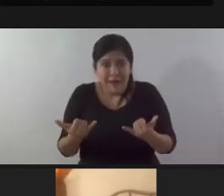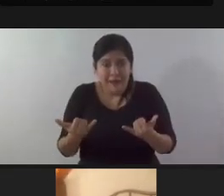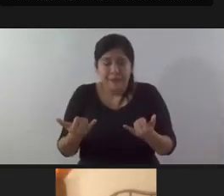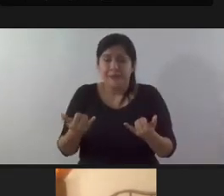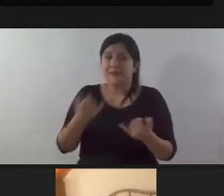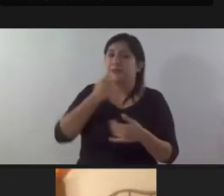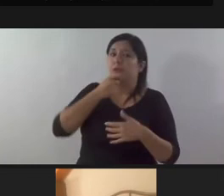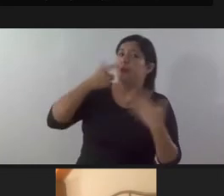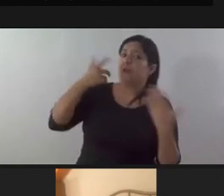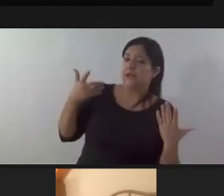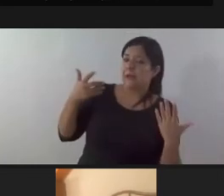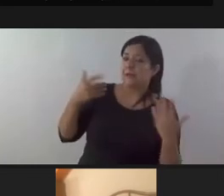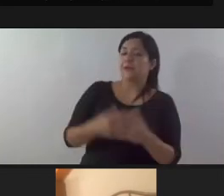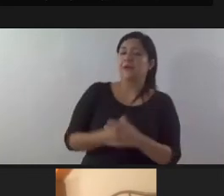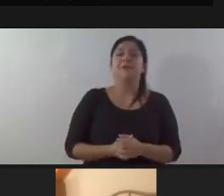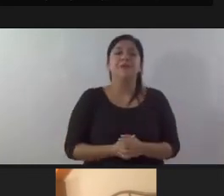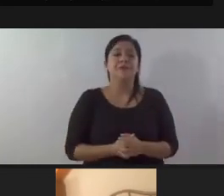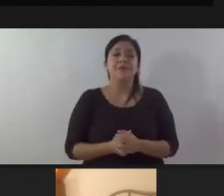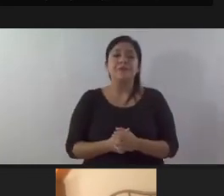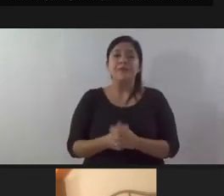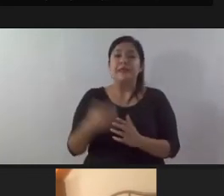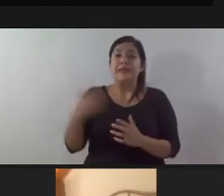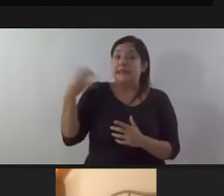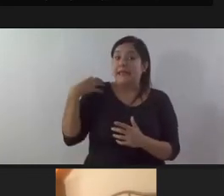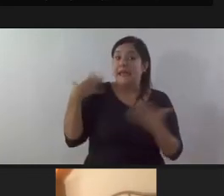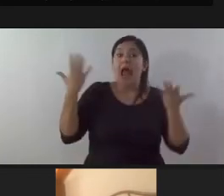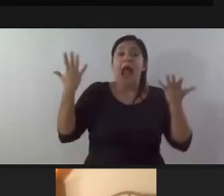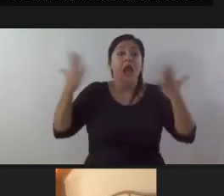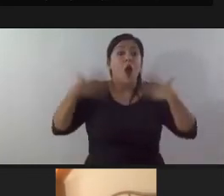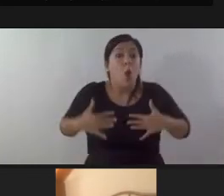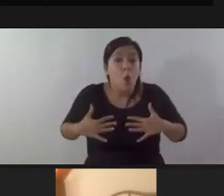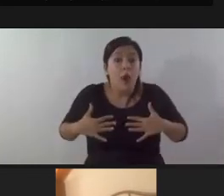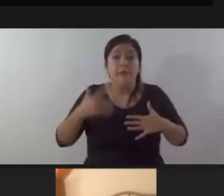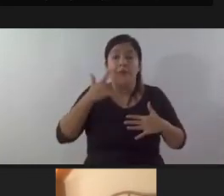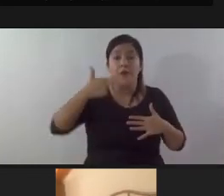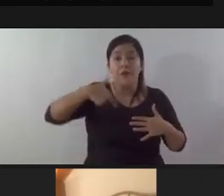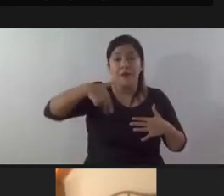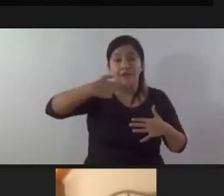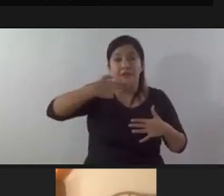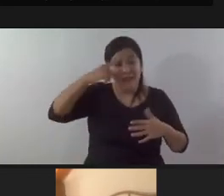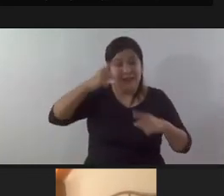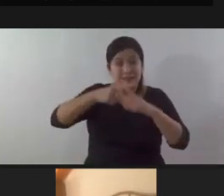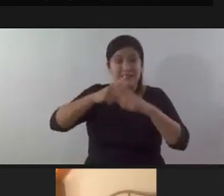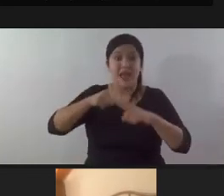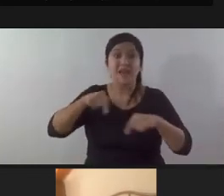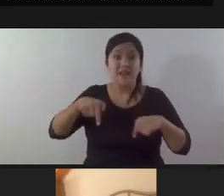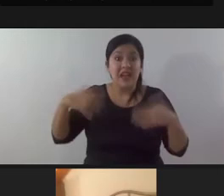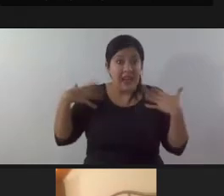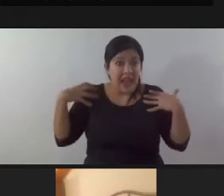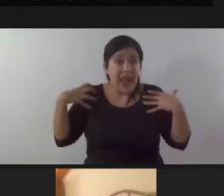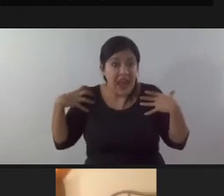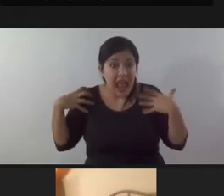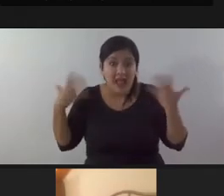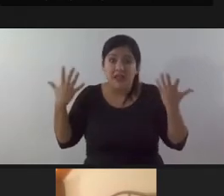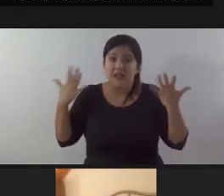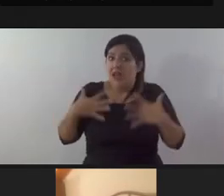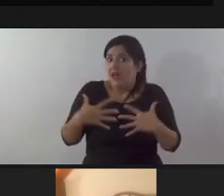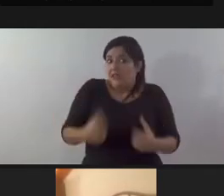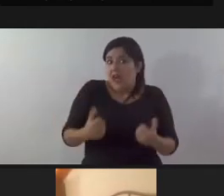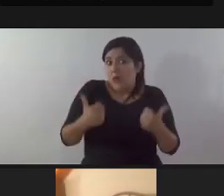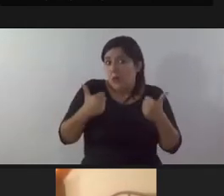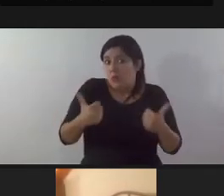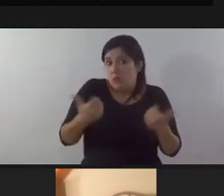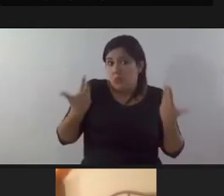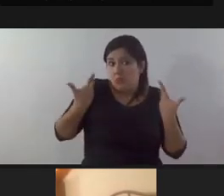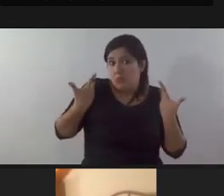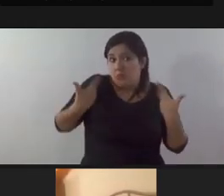gente que dice, es decir, en general, tener un cuerpo intersex de por sí no causa problemas de salud, excepto en